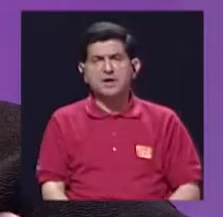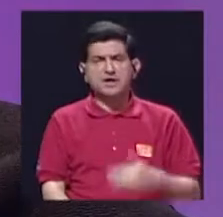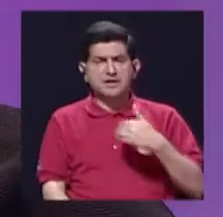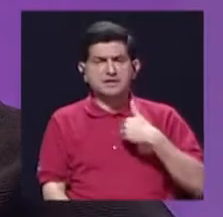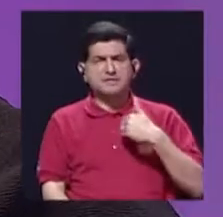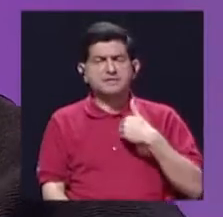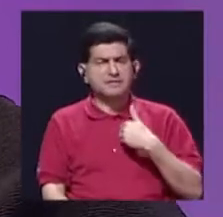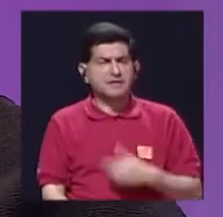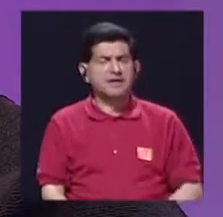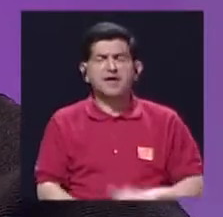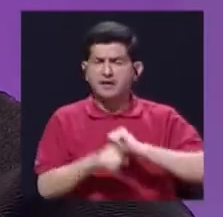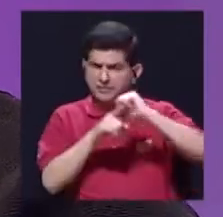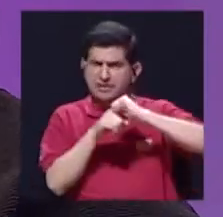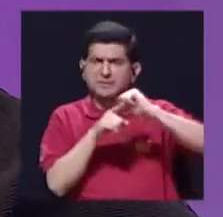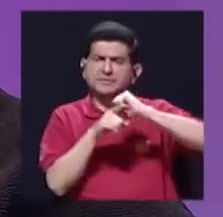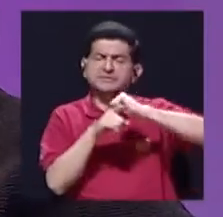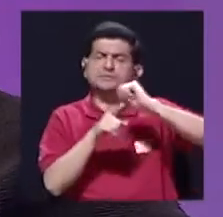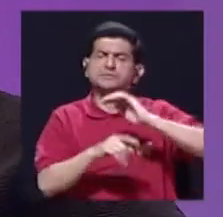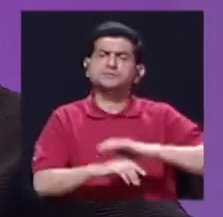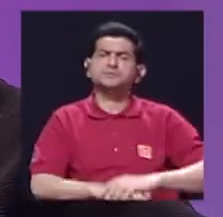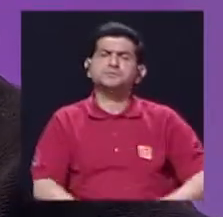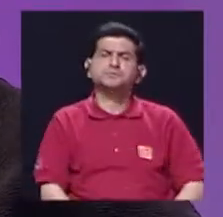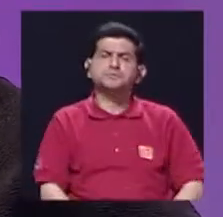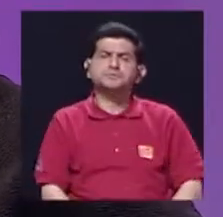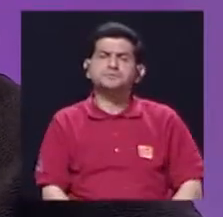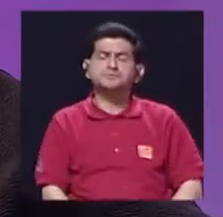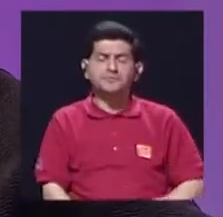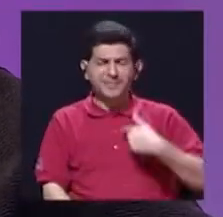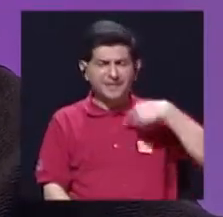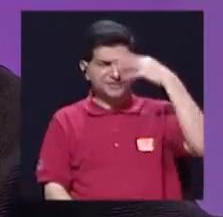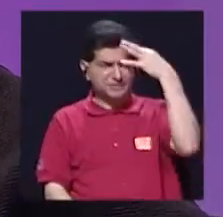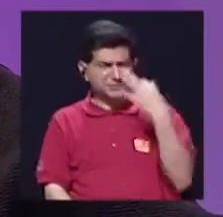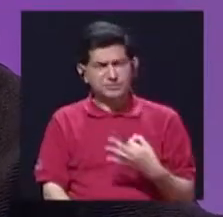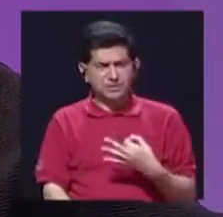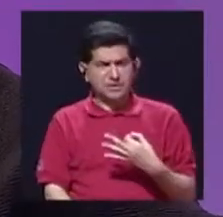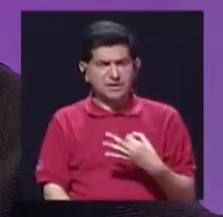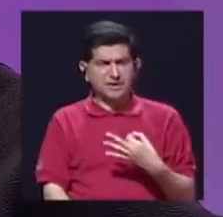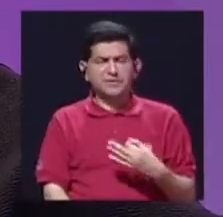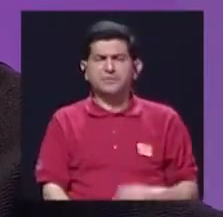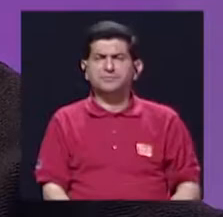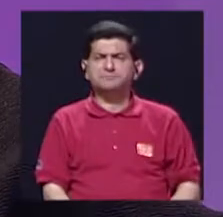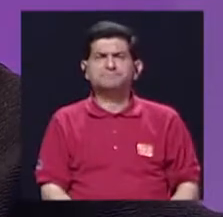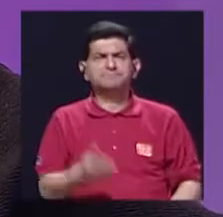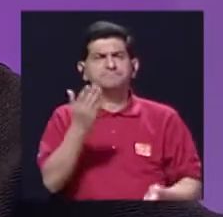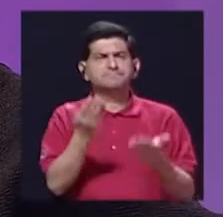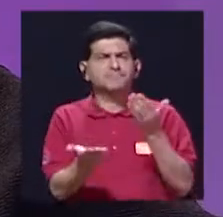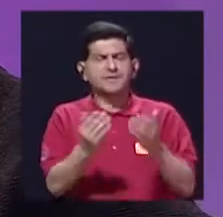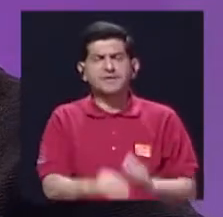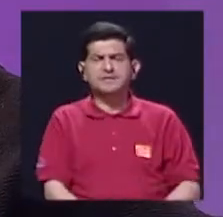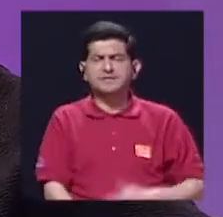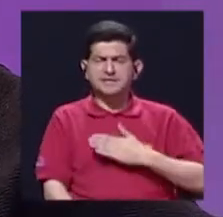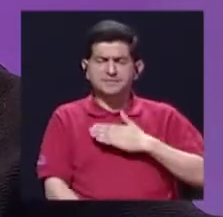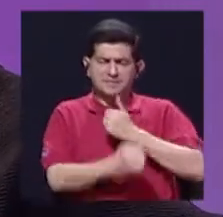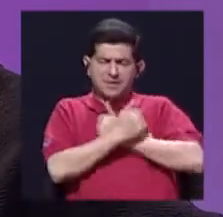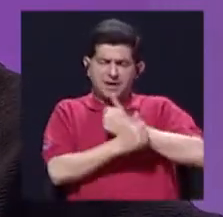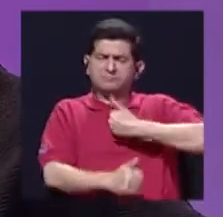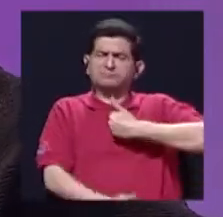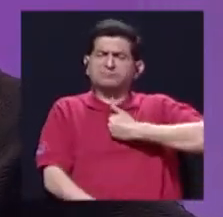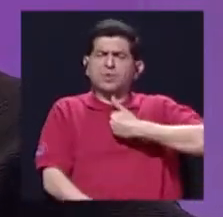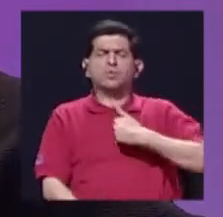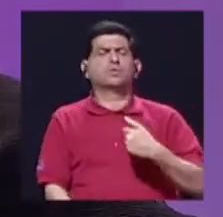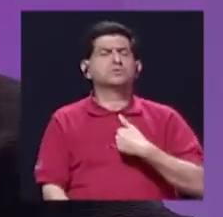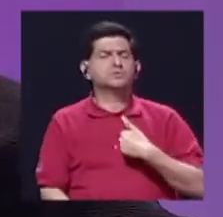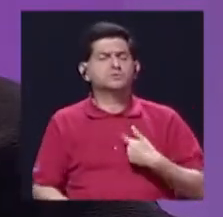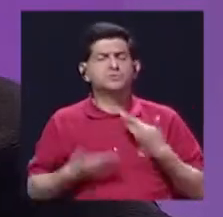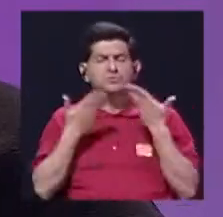el que haya capacitación. Entonces, eso yo creo que es parte de mi autoestima. Yo quiero